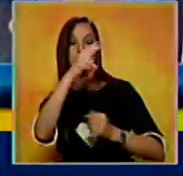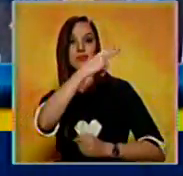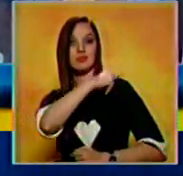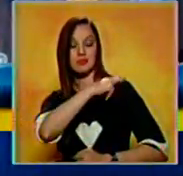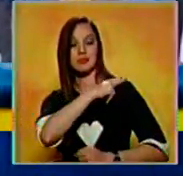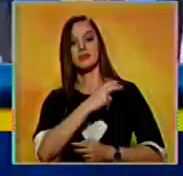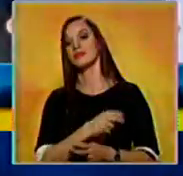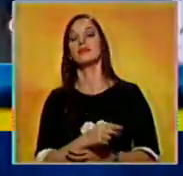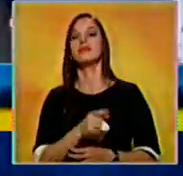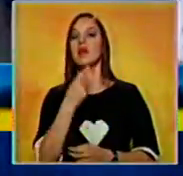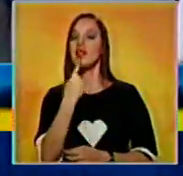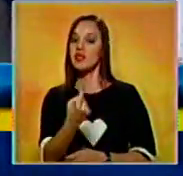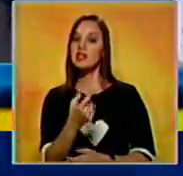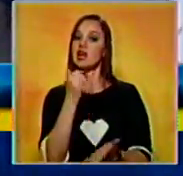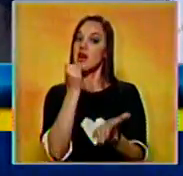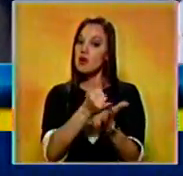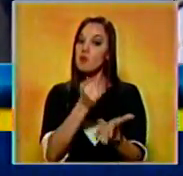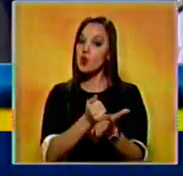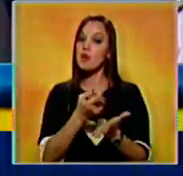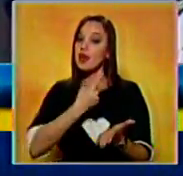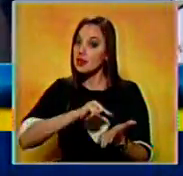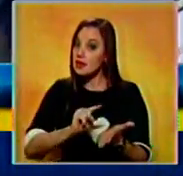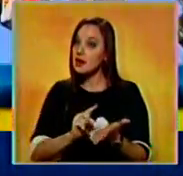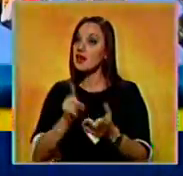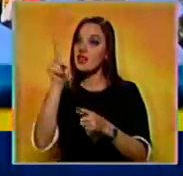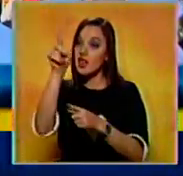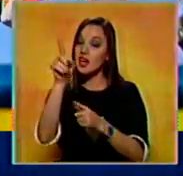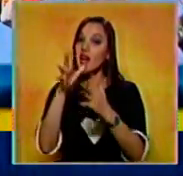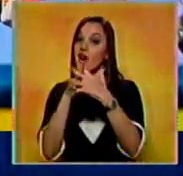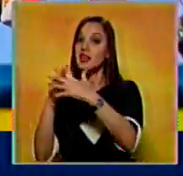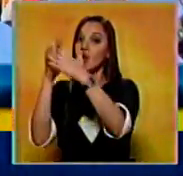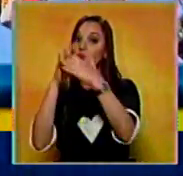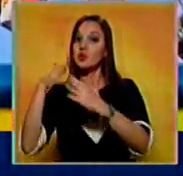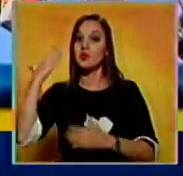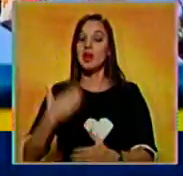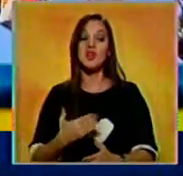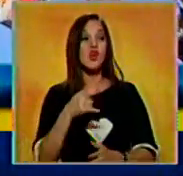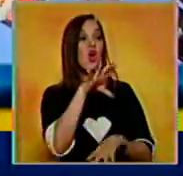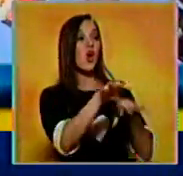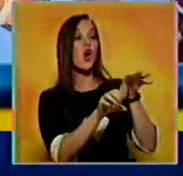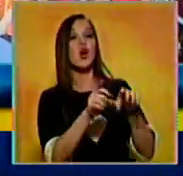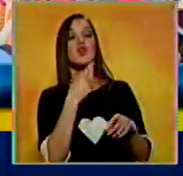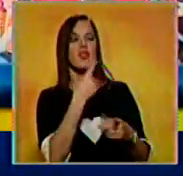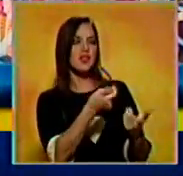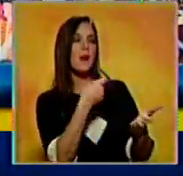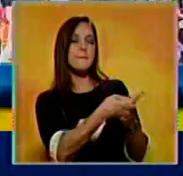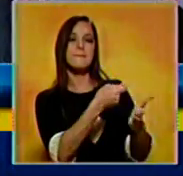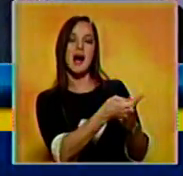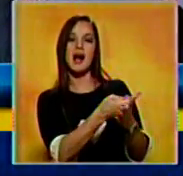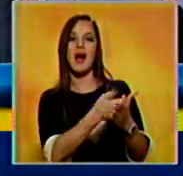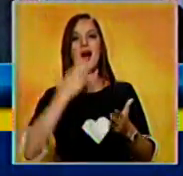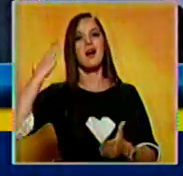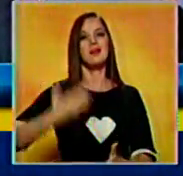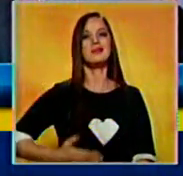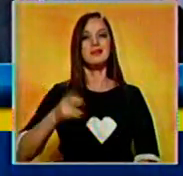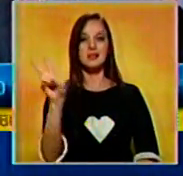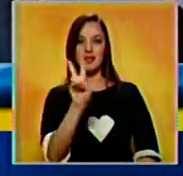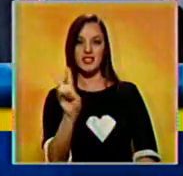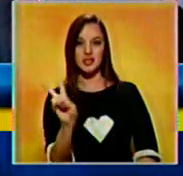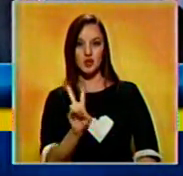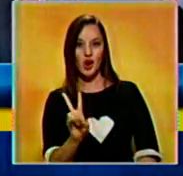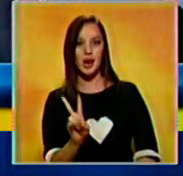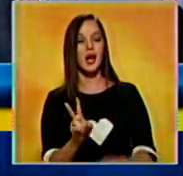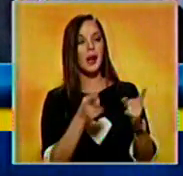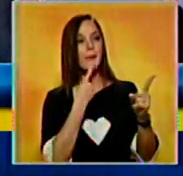de que funcionarios norteamericanos han intentado comprar a oficiales de la Fuerza Armada Nacional Bolivariana. Tenemos